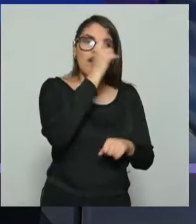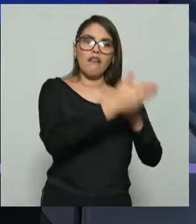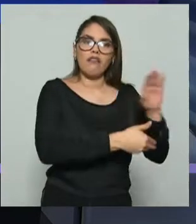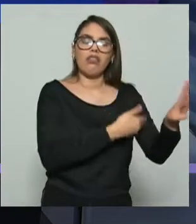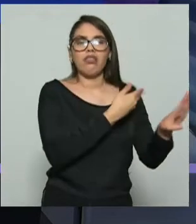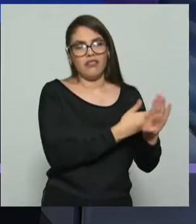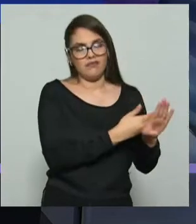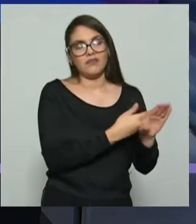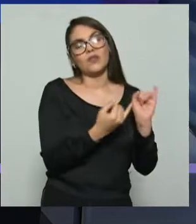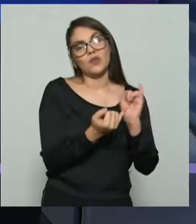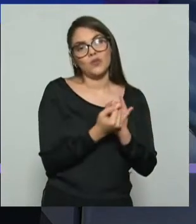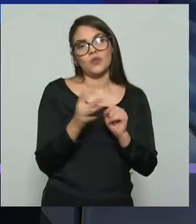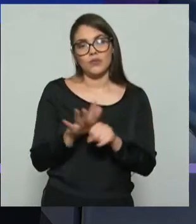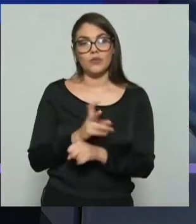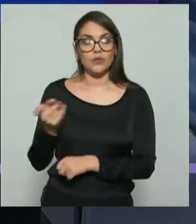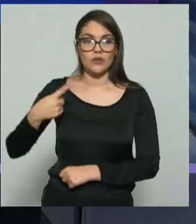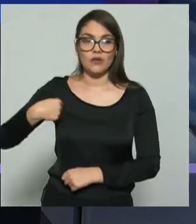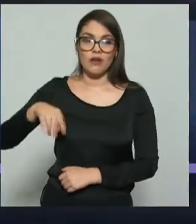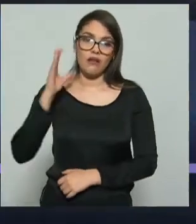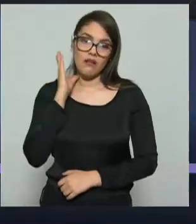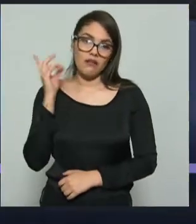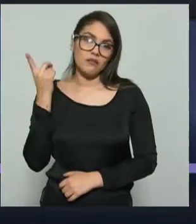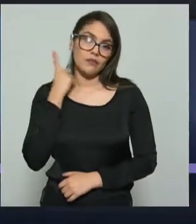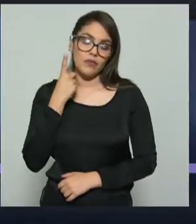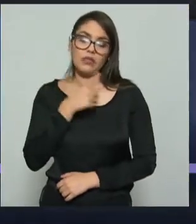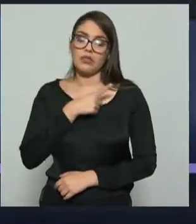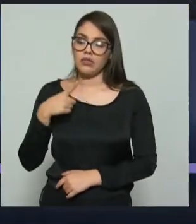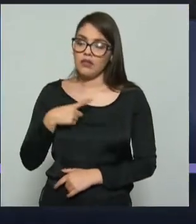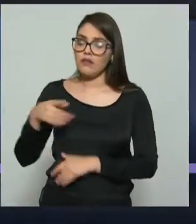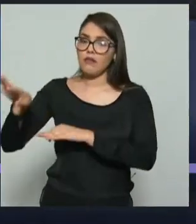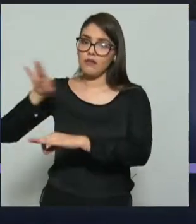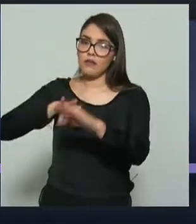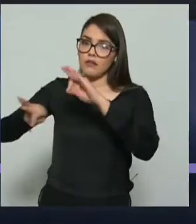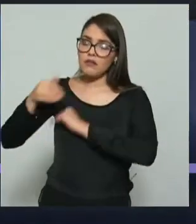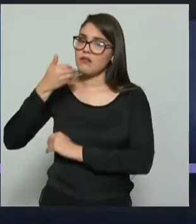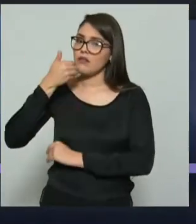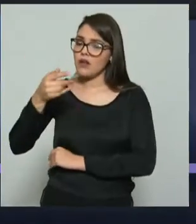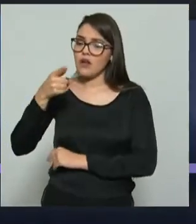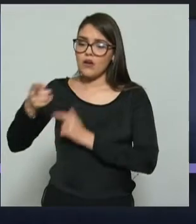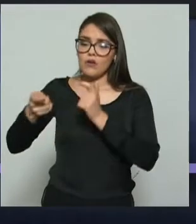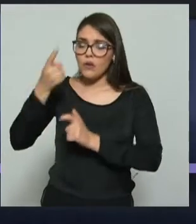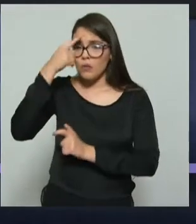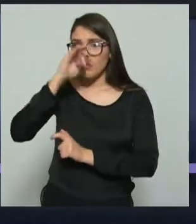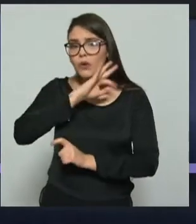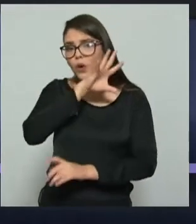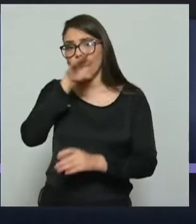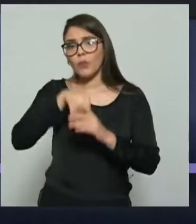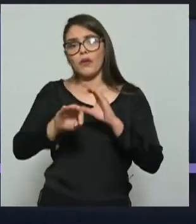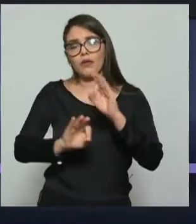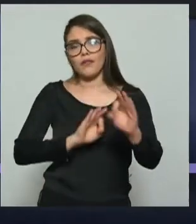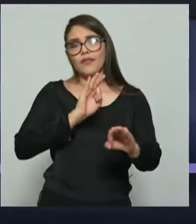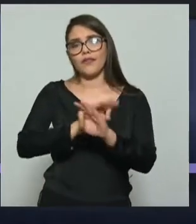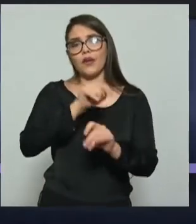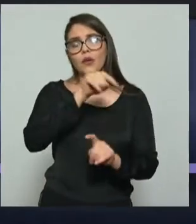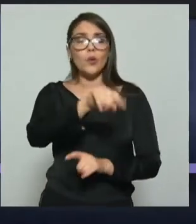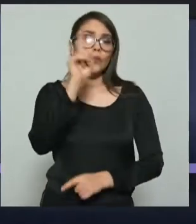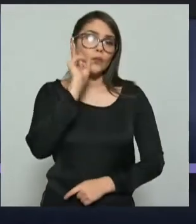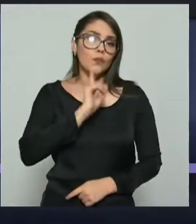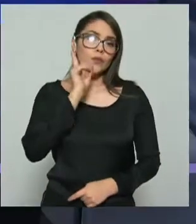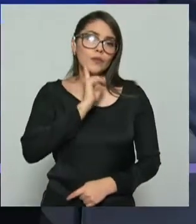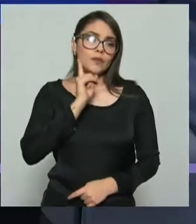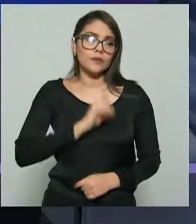cosas, y en el Congreso tenemos que hacer lo suficiente y lo preciso para dar este acuerpamiento a la mujer, ¿no? No, pues qué importante